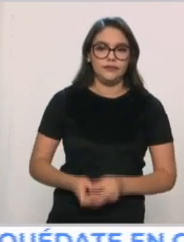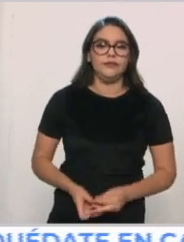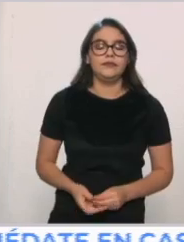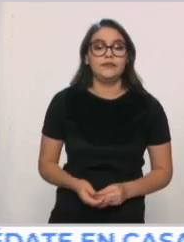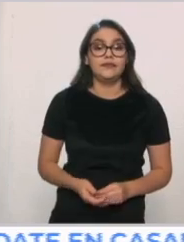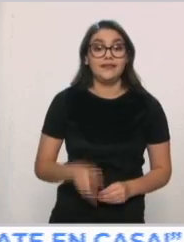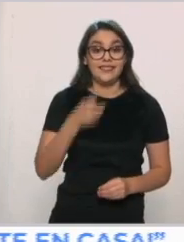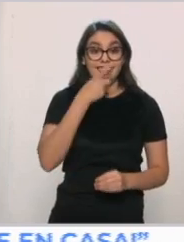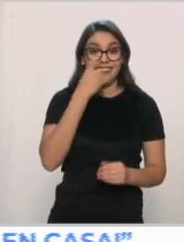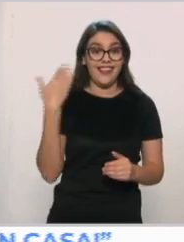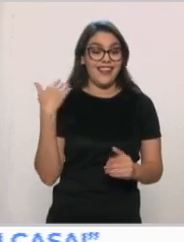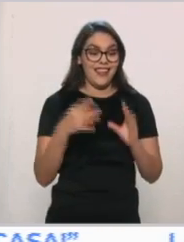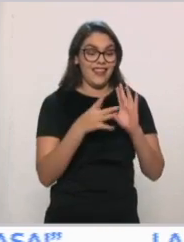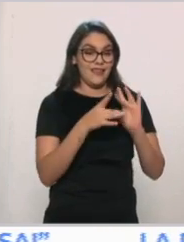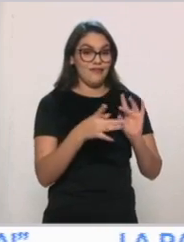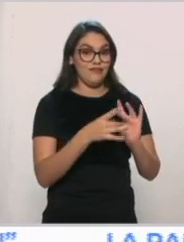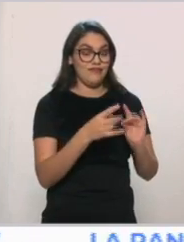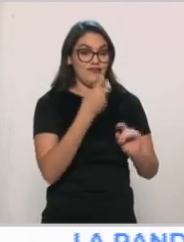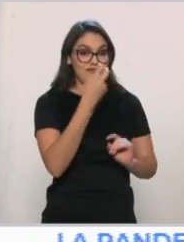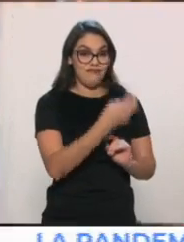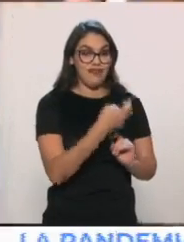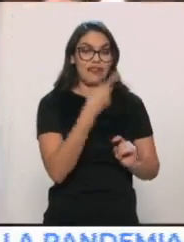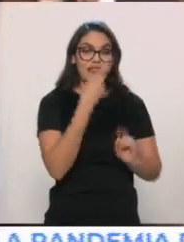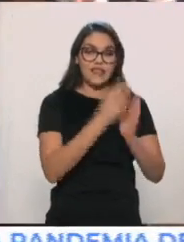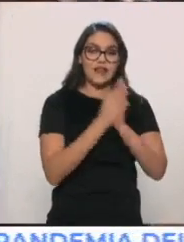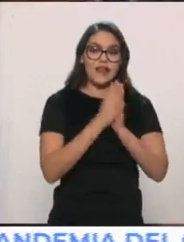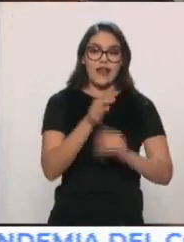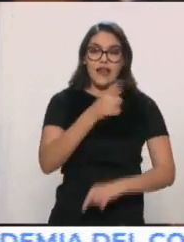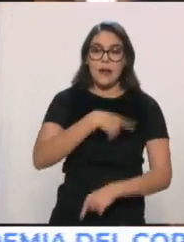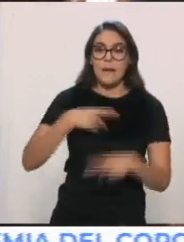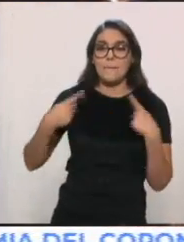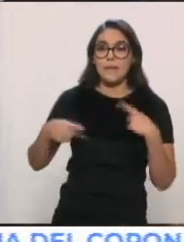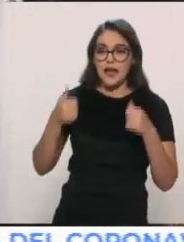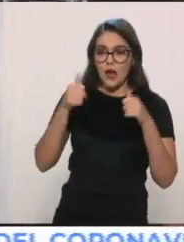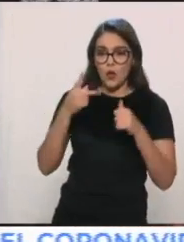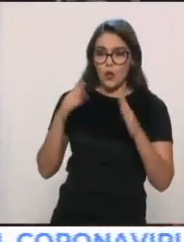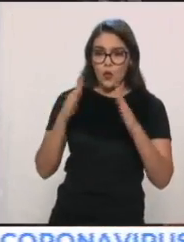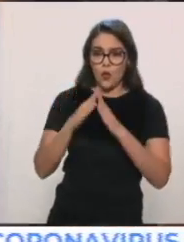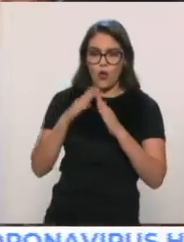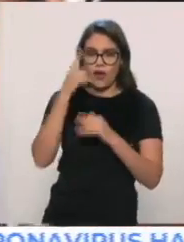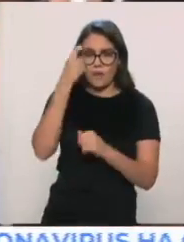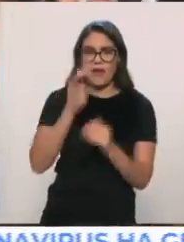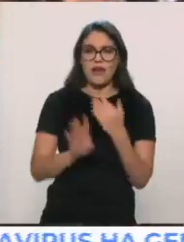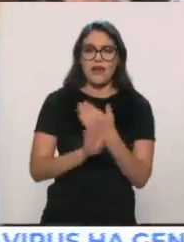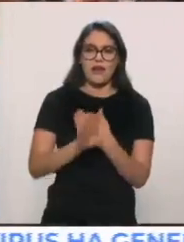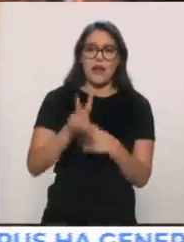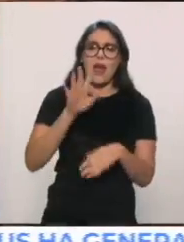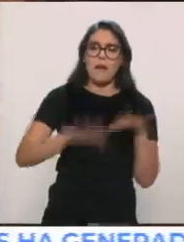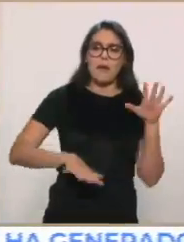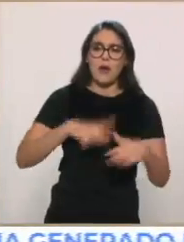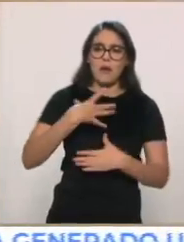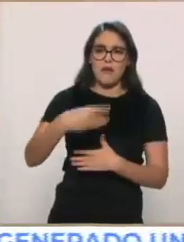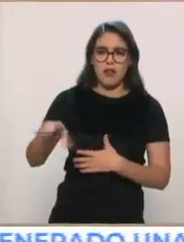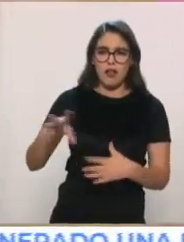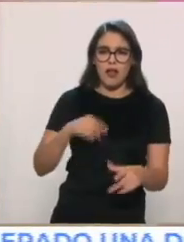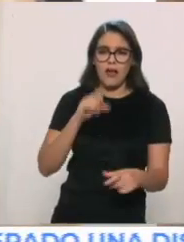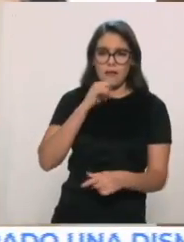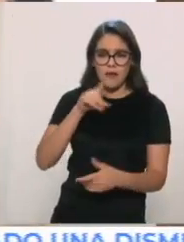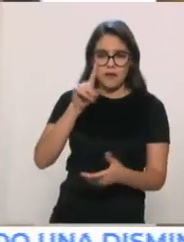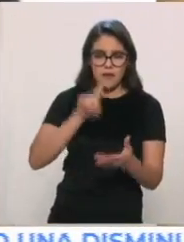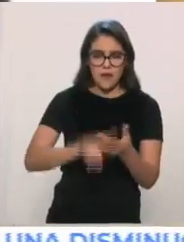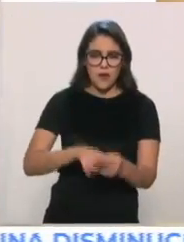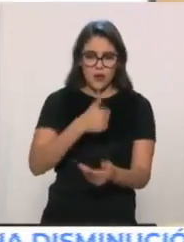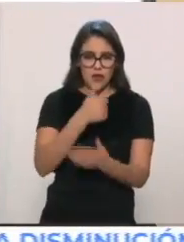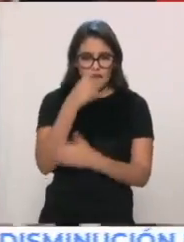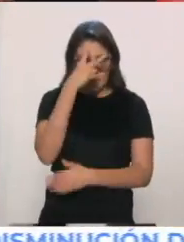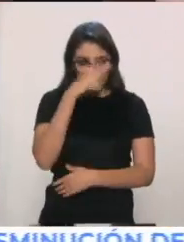los habitantes de la Ciudad de México a quedarse en casa y así mitigar las afectaciones por el COVID-19 en la capital. Además, instruyó al